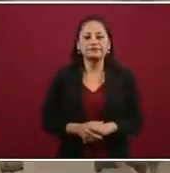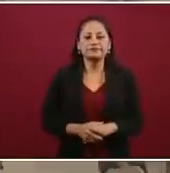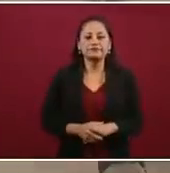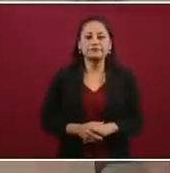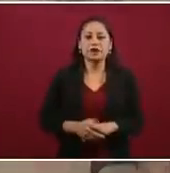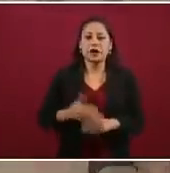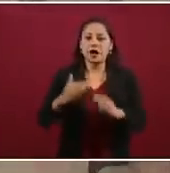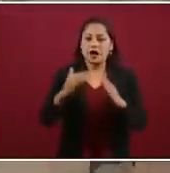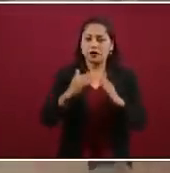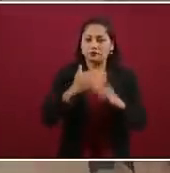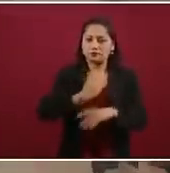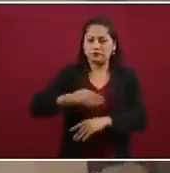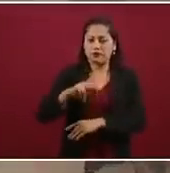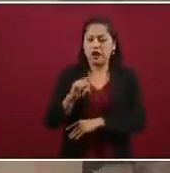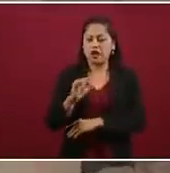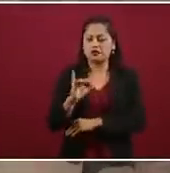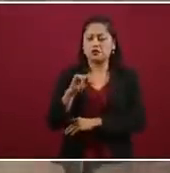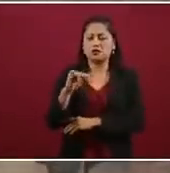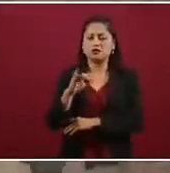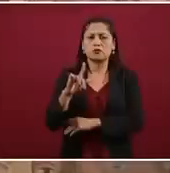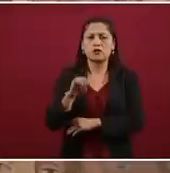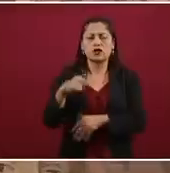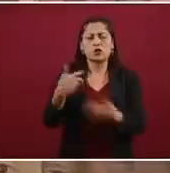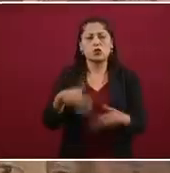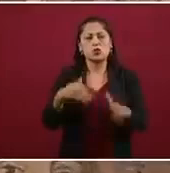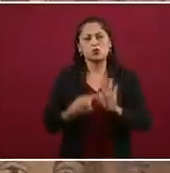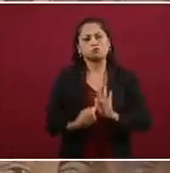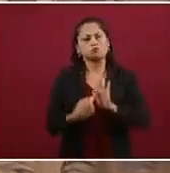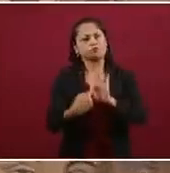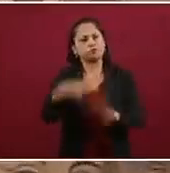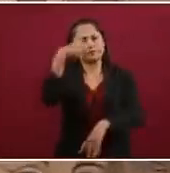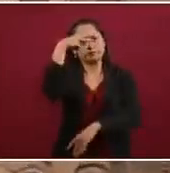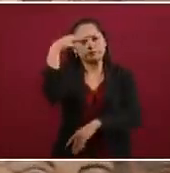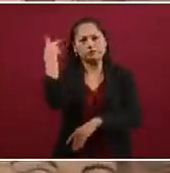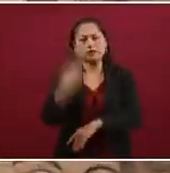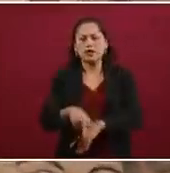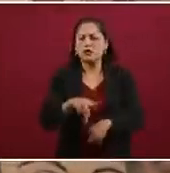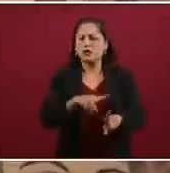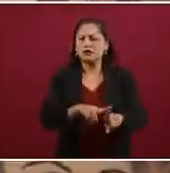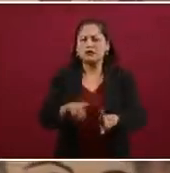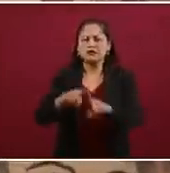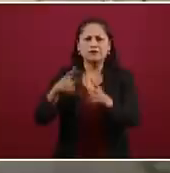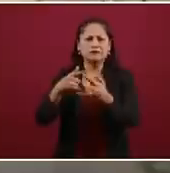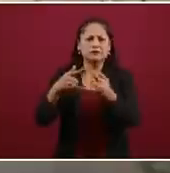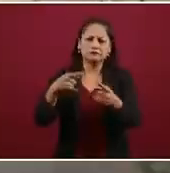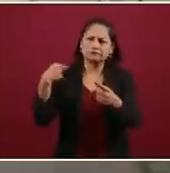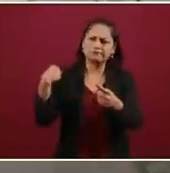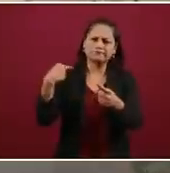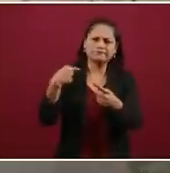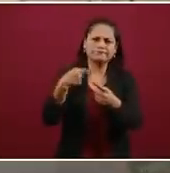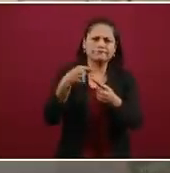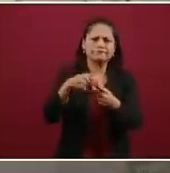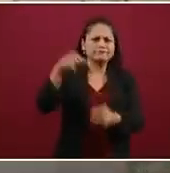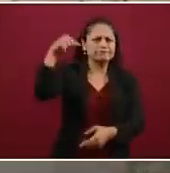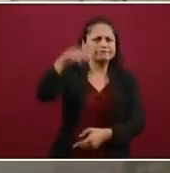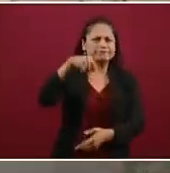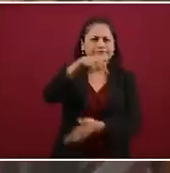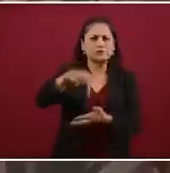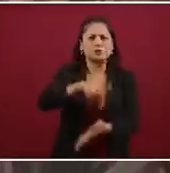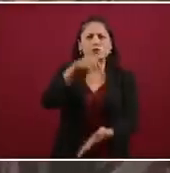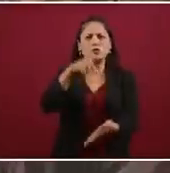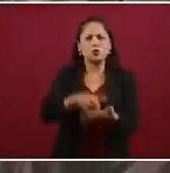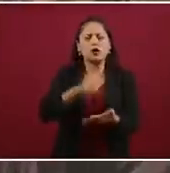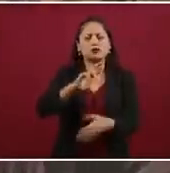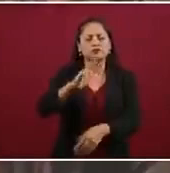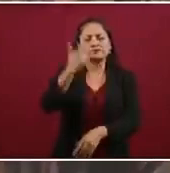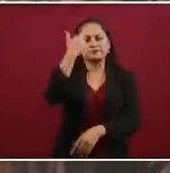es un edificio emblemático de México. Ha sido escenario de diversos acontecimientos que han marcado el rumbo del país desde